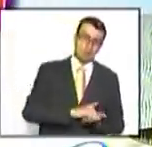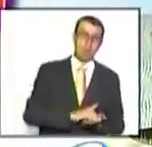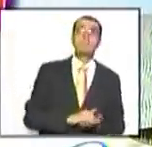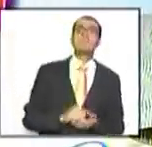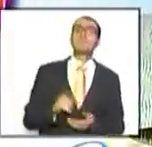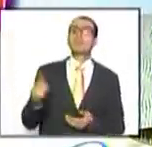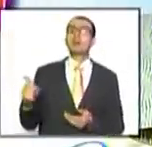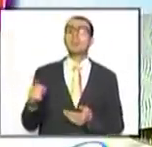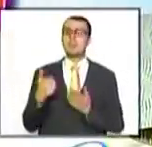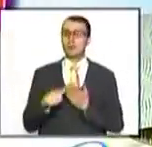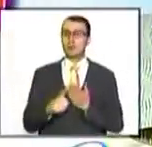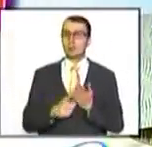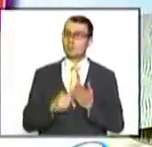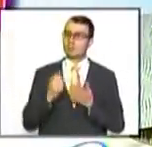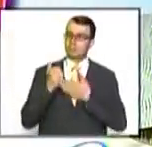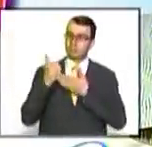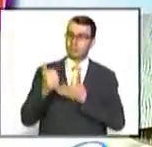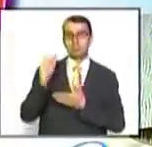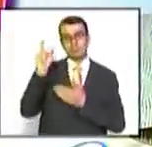programa que